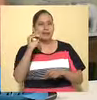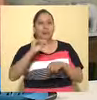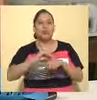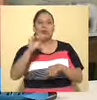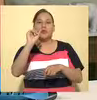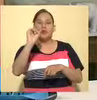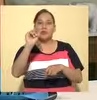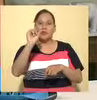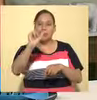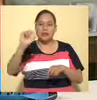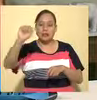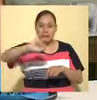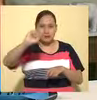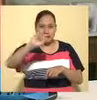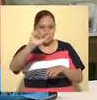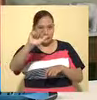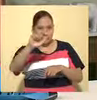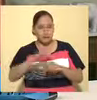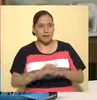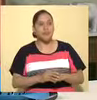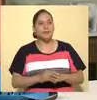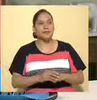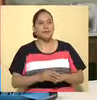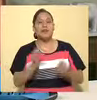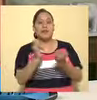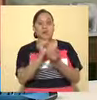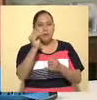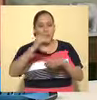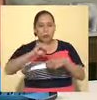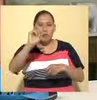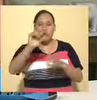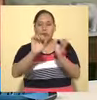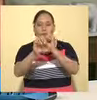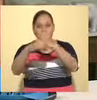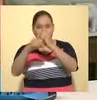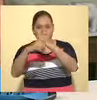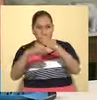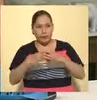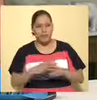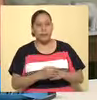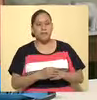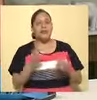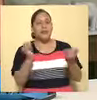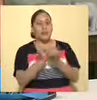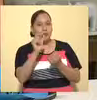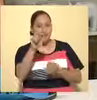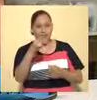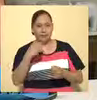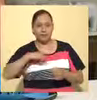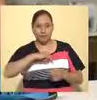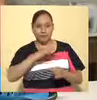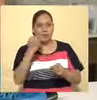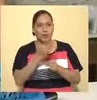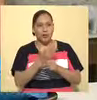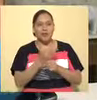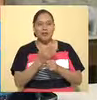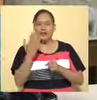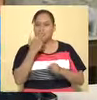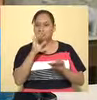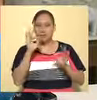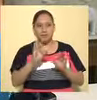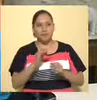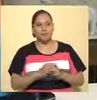sal. Uh-huh. Aquí sí me gustaría que le pusieran un poquito de pimienta. Ok. Y lo único que vamos a hacer aquí